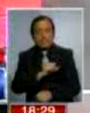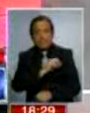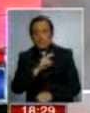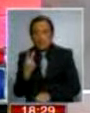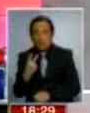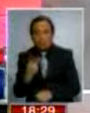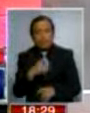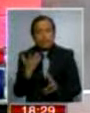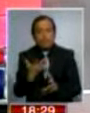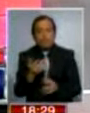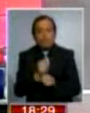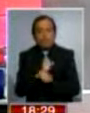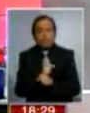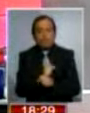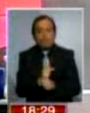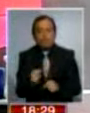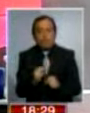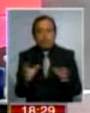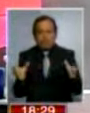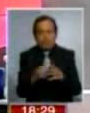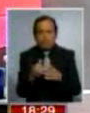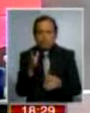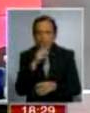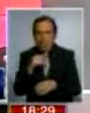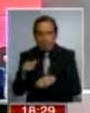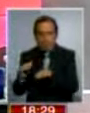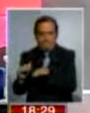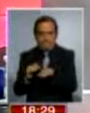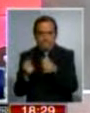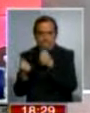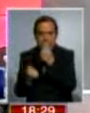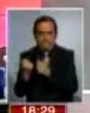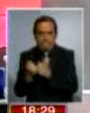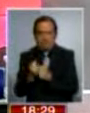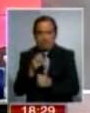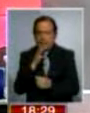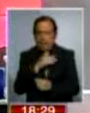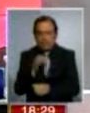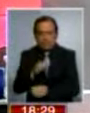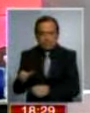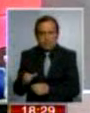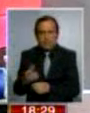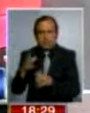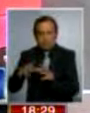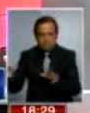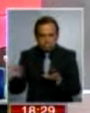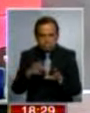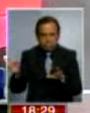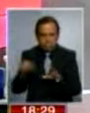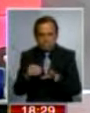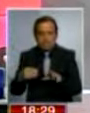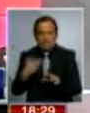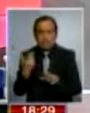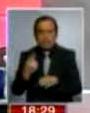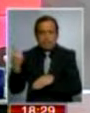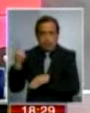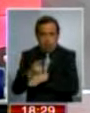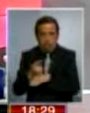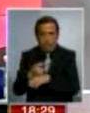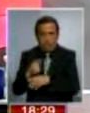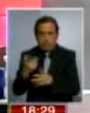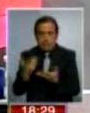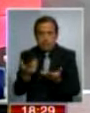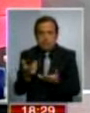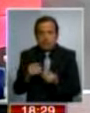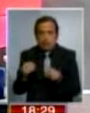siguiente, efectivamente, no fue posible darlo. ¿No estaban los vehículos tampoco ahí? No estaban los vehículos disponibles, no estaba el personal disponible para poder hacer eso. Y había una orden de evacuar, o sea, no había